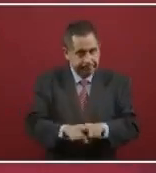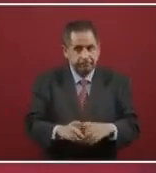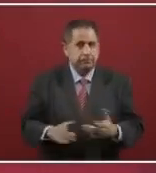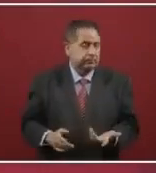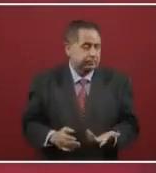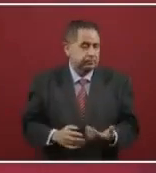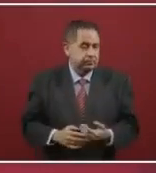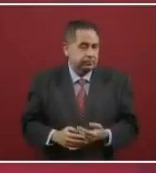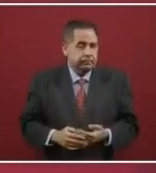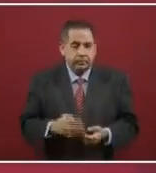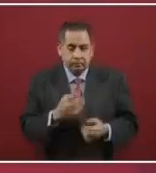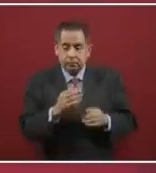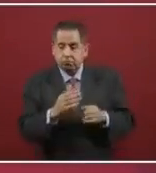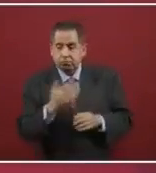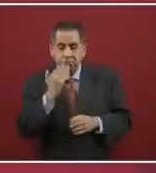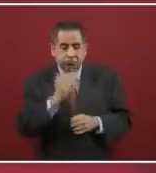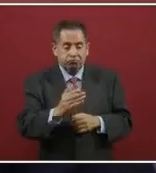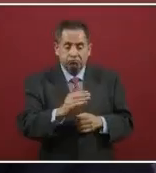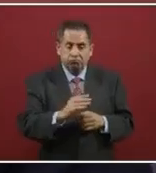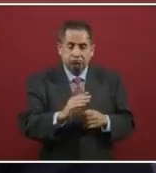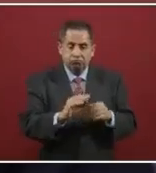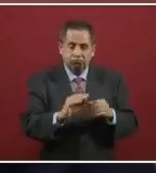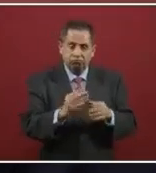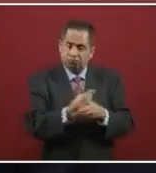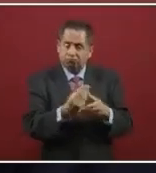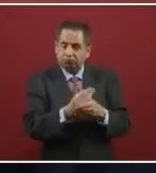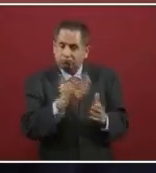Este es un buen método.